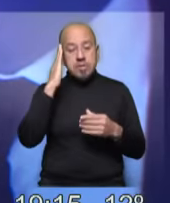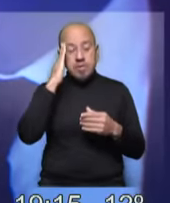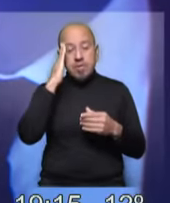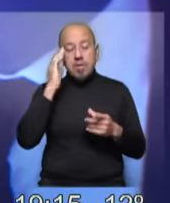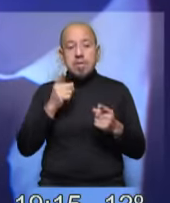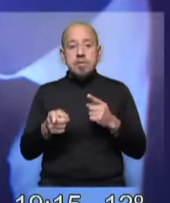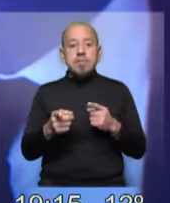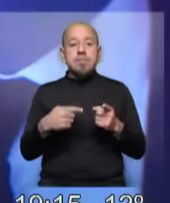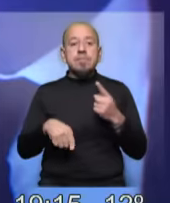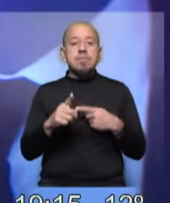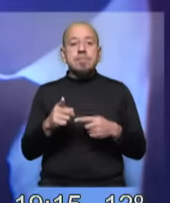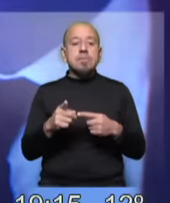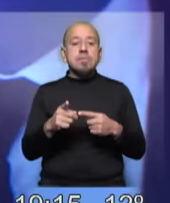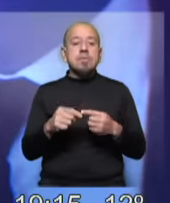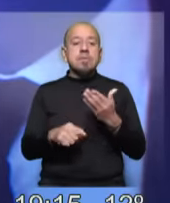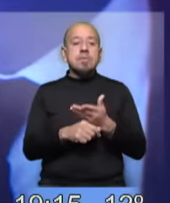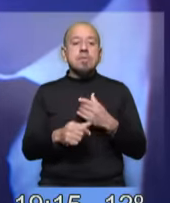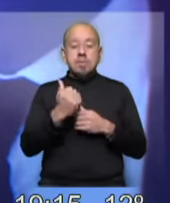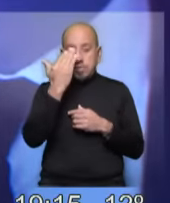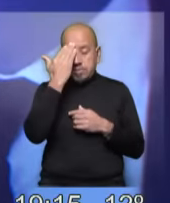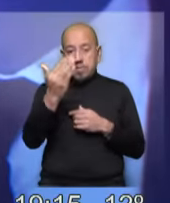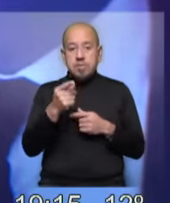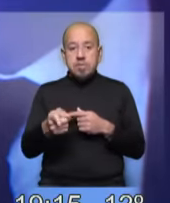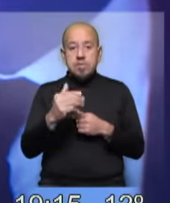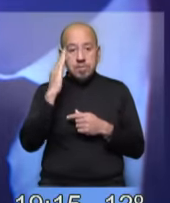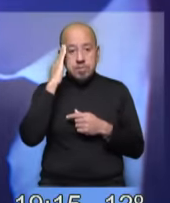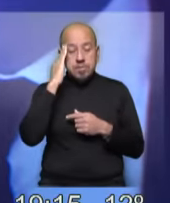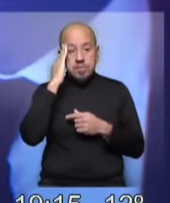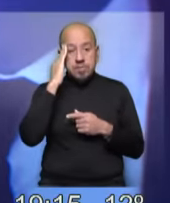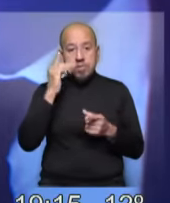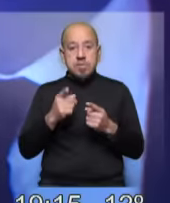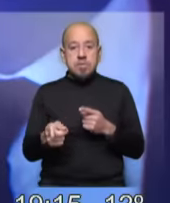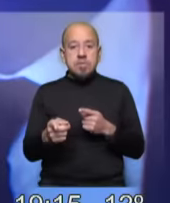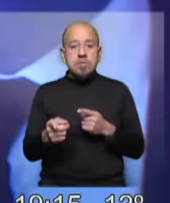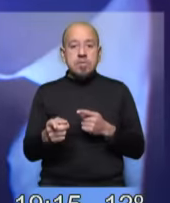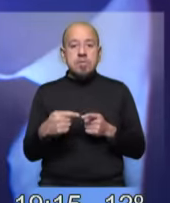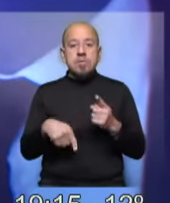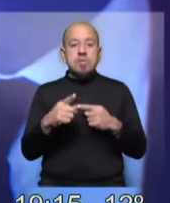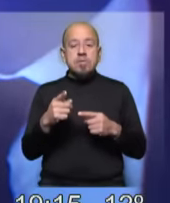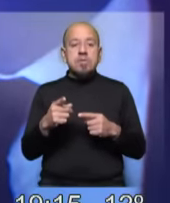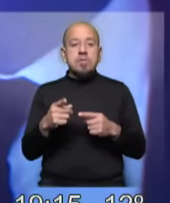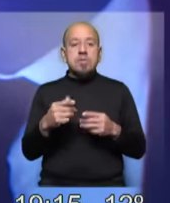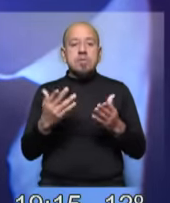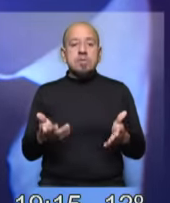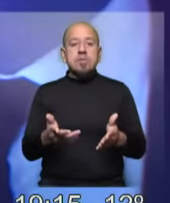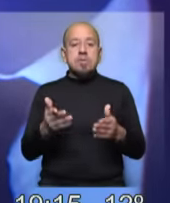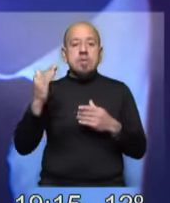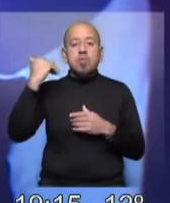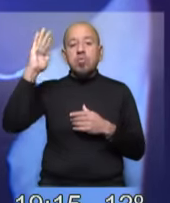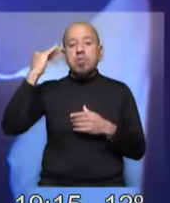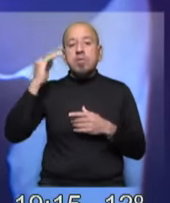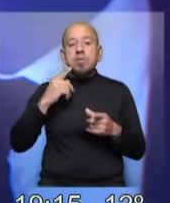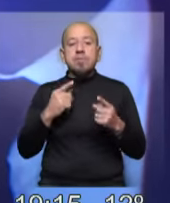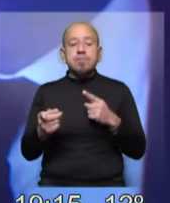que fue motivada por una solicitud del Frente Amplio de conocer, de la oposición, de conocer las conversaciones de las autoridades